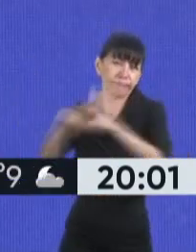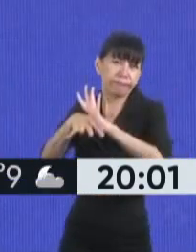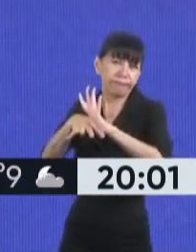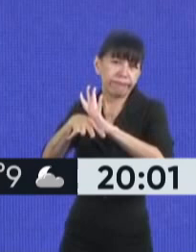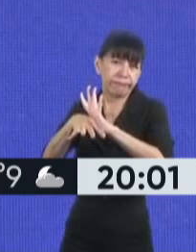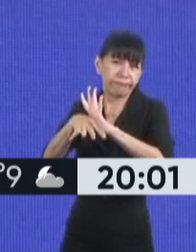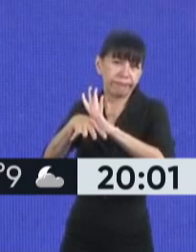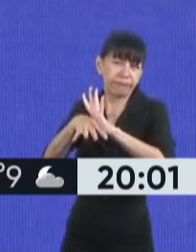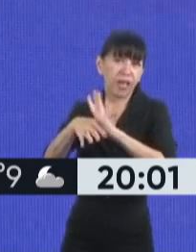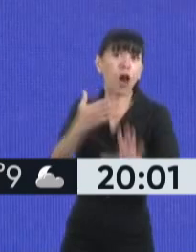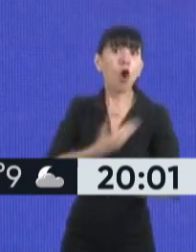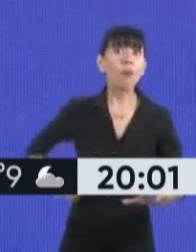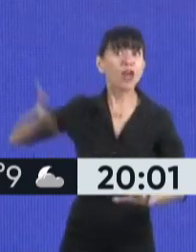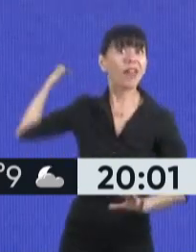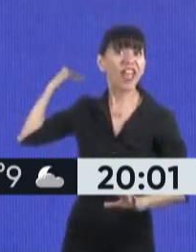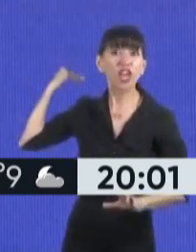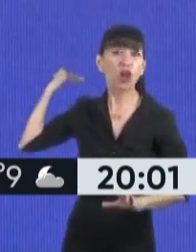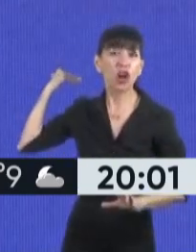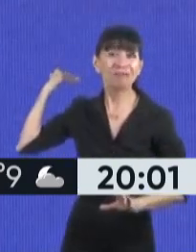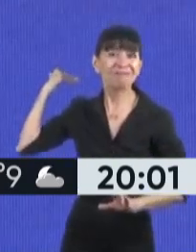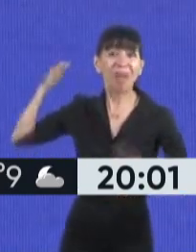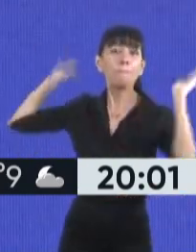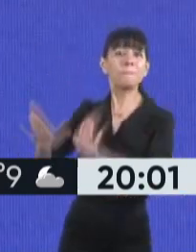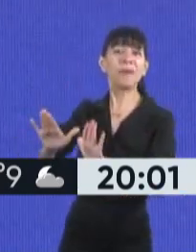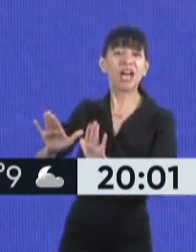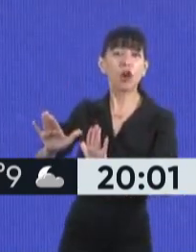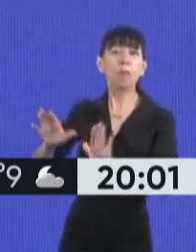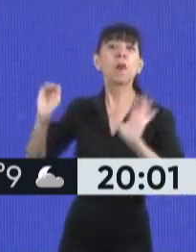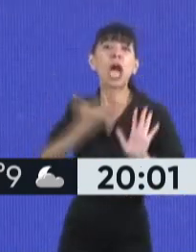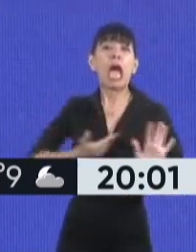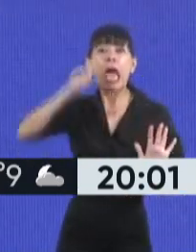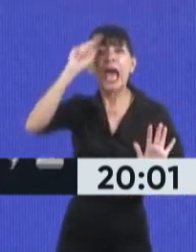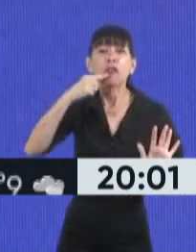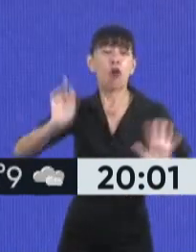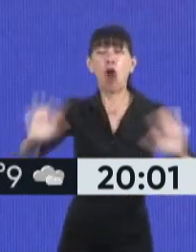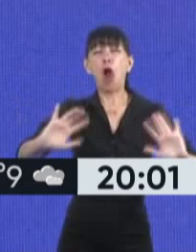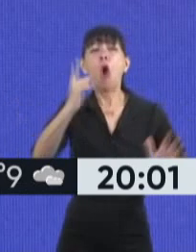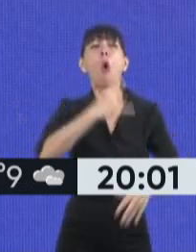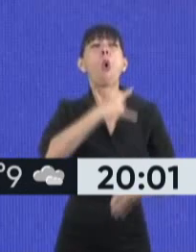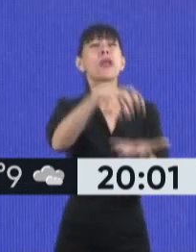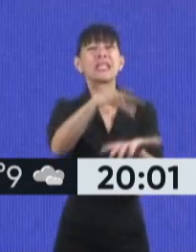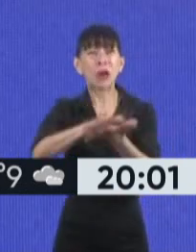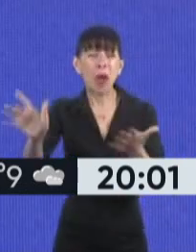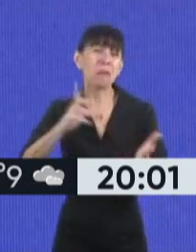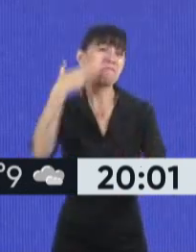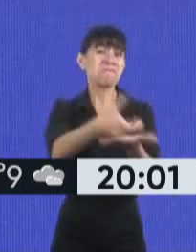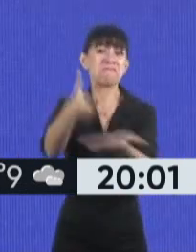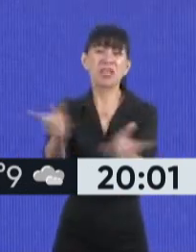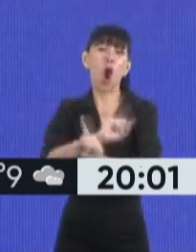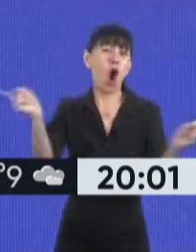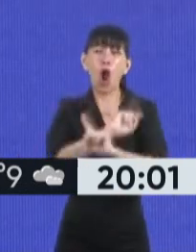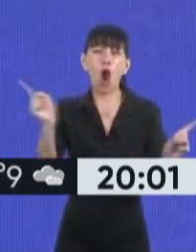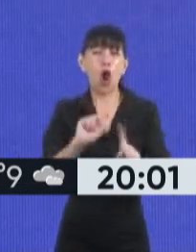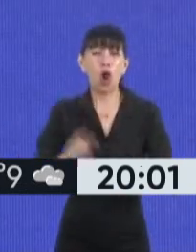que me precedieron quedó paralizado porque el Estado había decidido no invertir en universidades. Claro, eran tiempos en que se